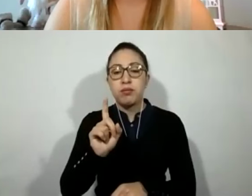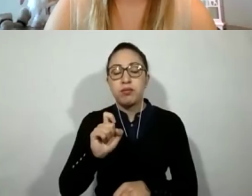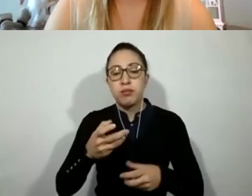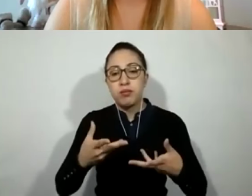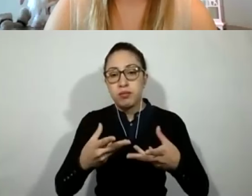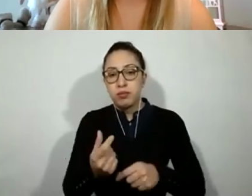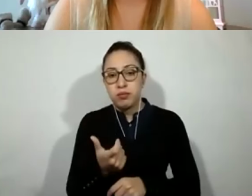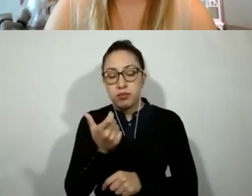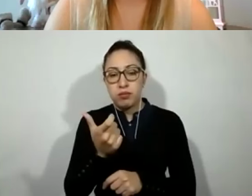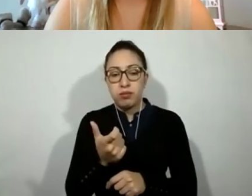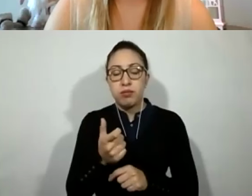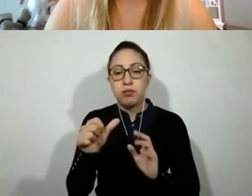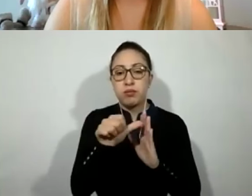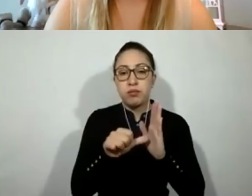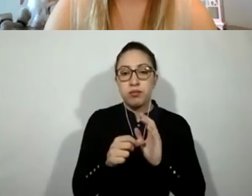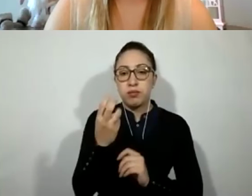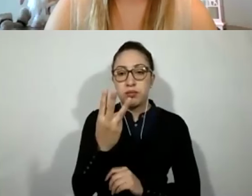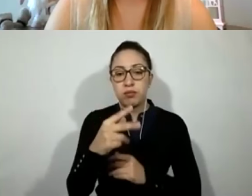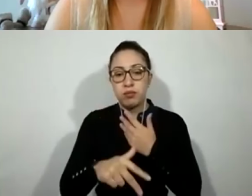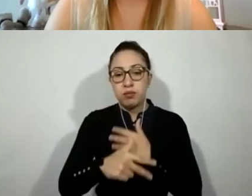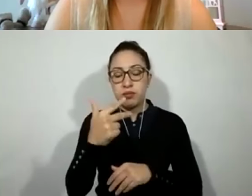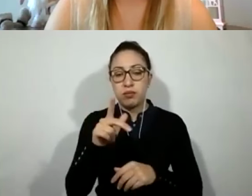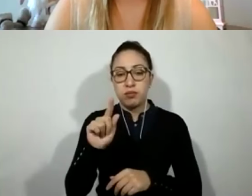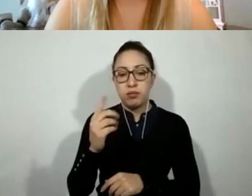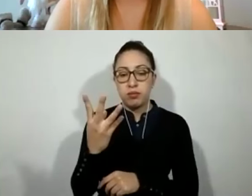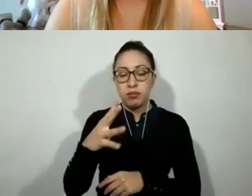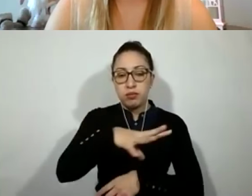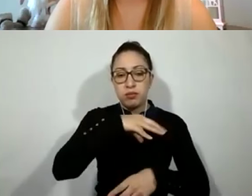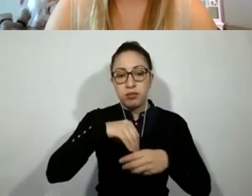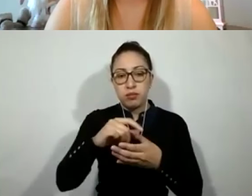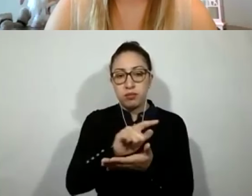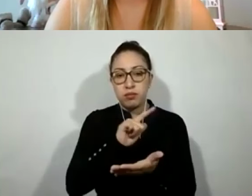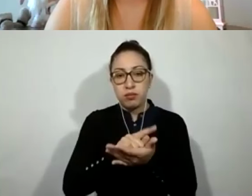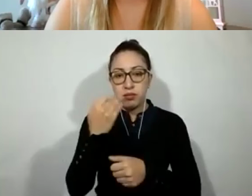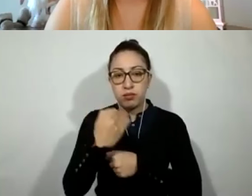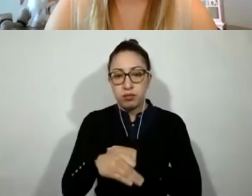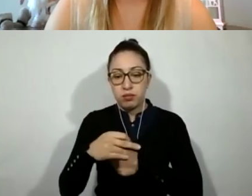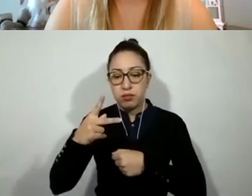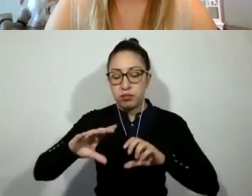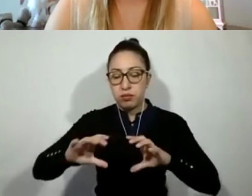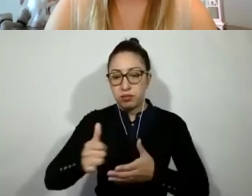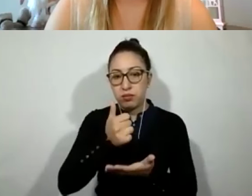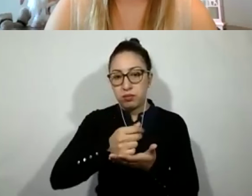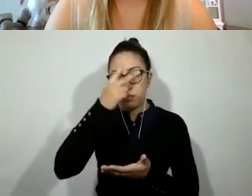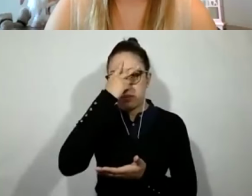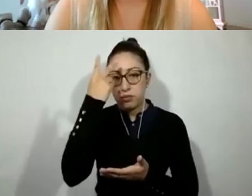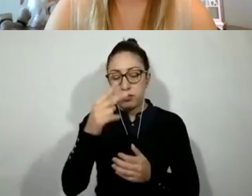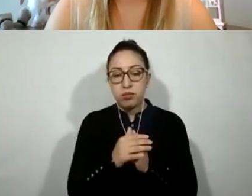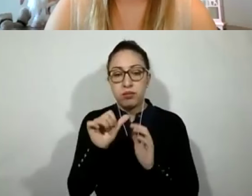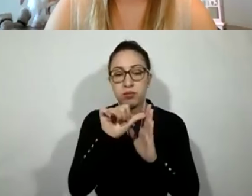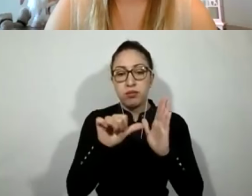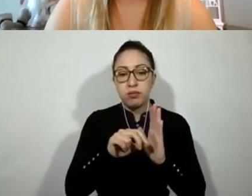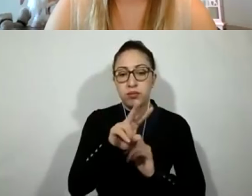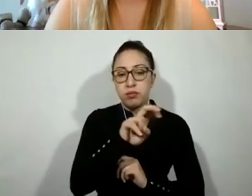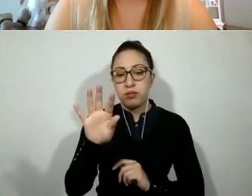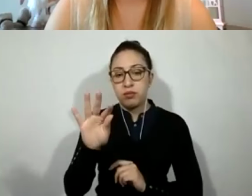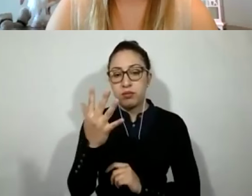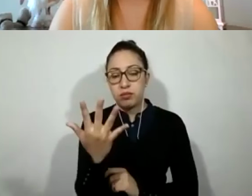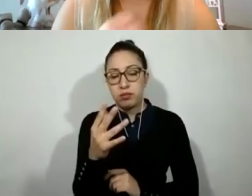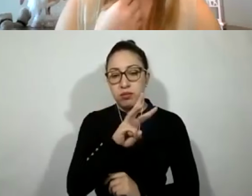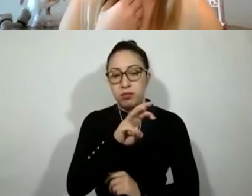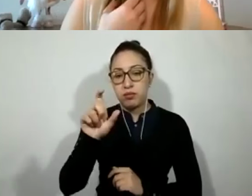3, 13 y 74 de la Ley Orgánica de este Congreso, 245, 321